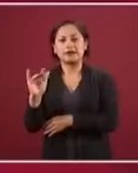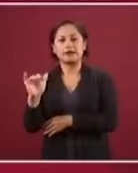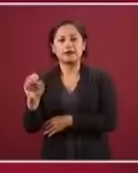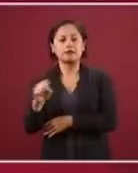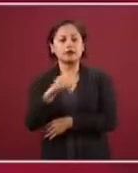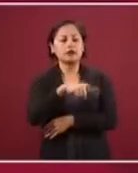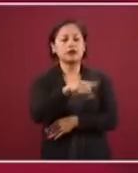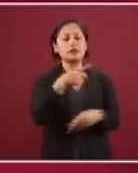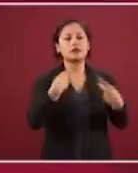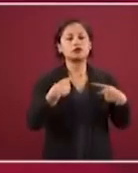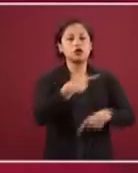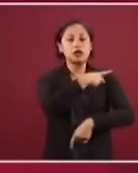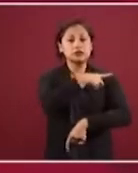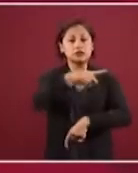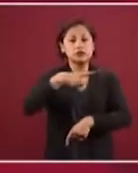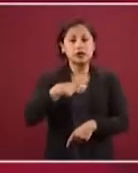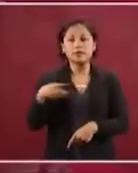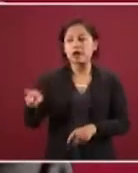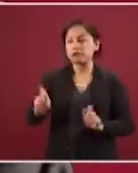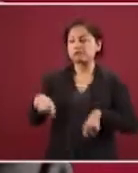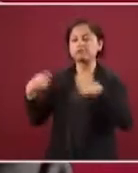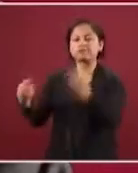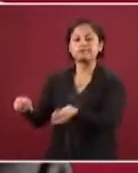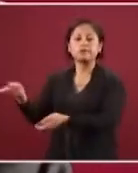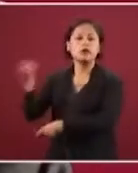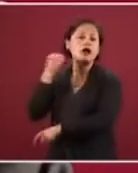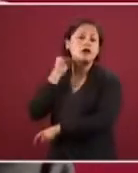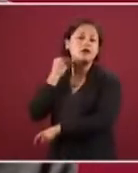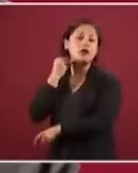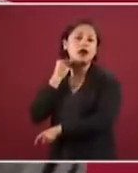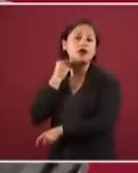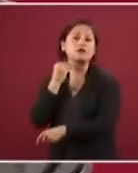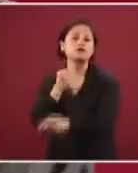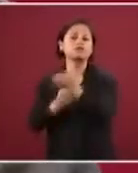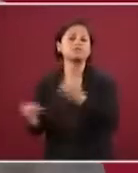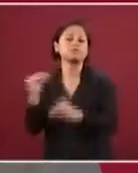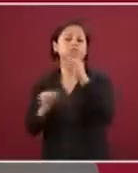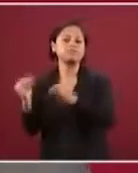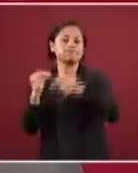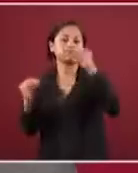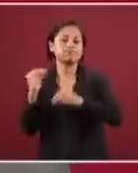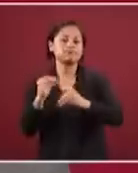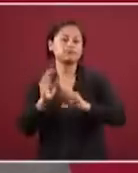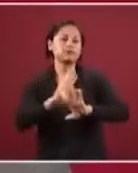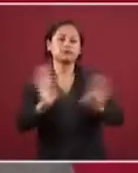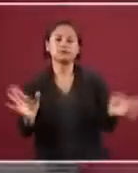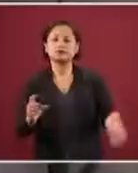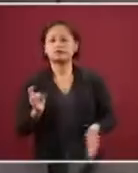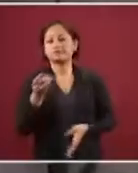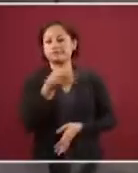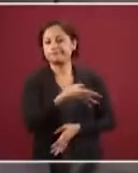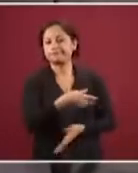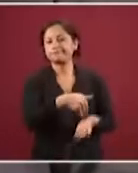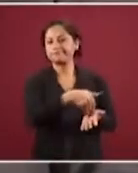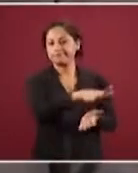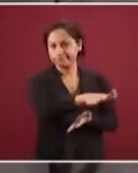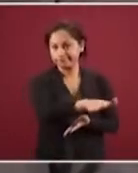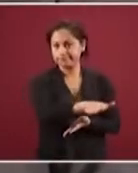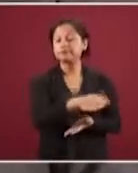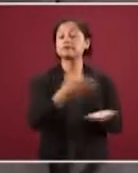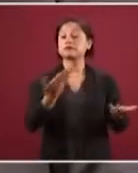trámites jurídicos ni siquiera notificaban ah afectado en su